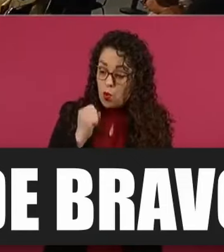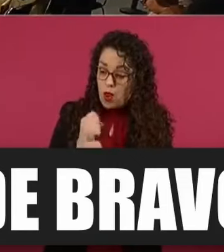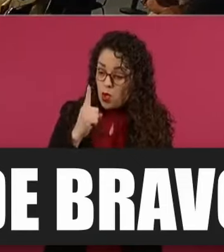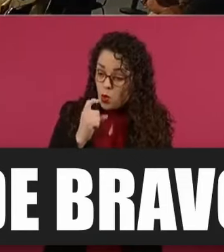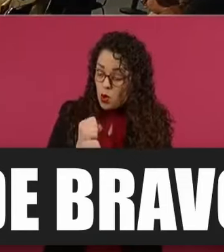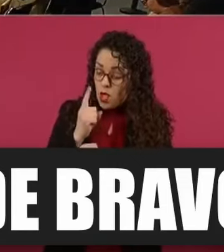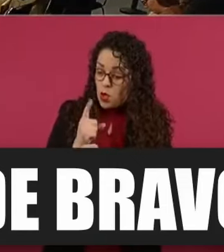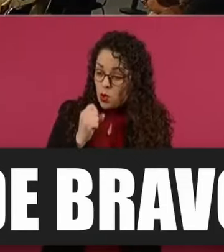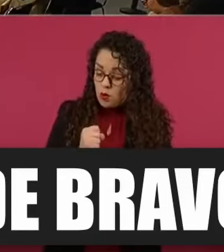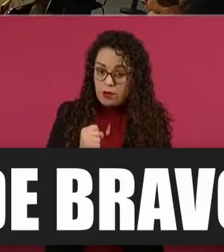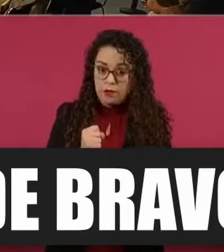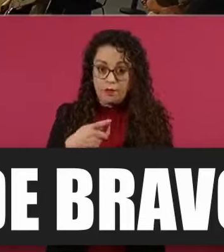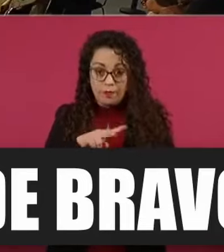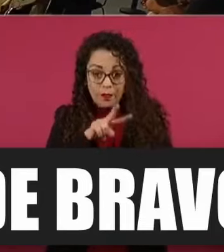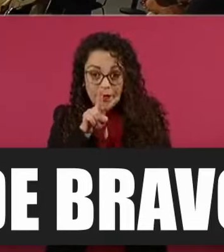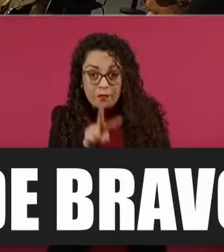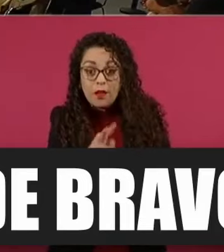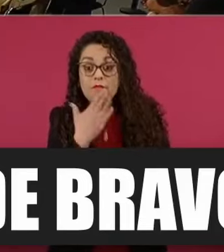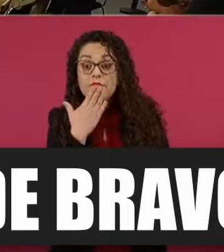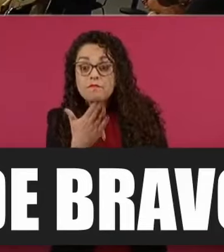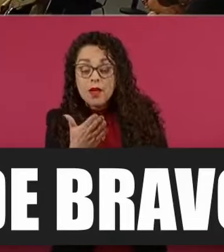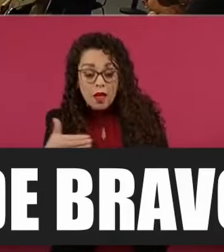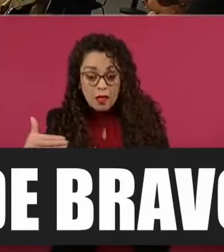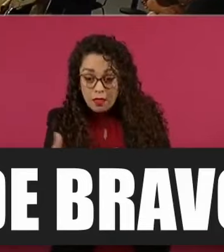pues no se hacía bien el trabajo, era bacheo